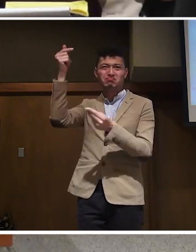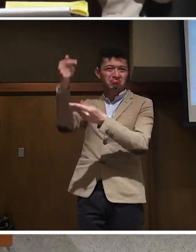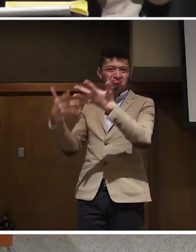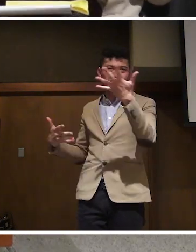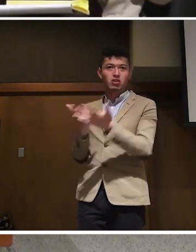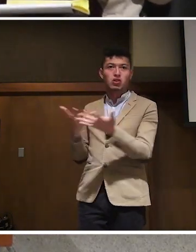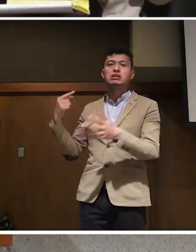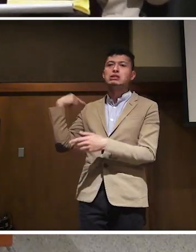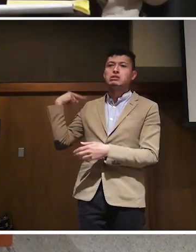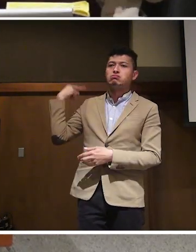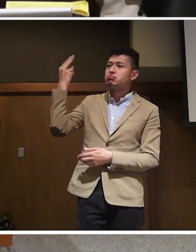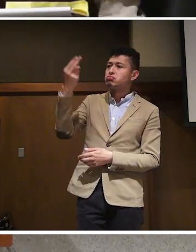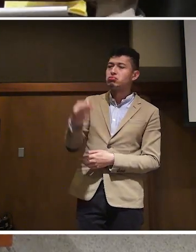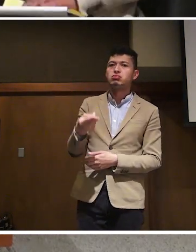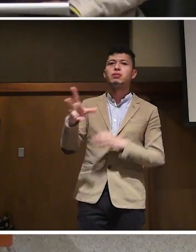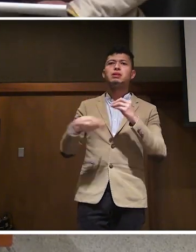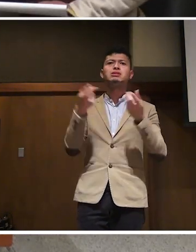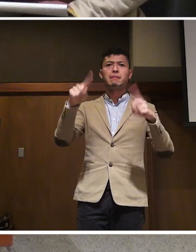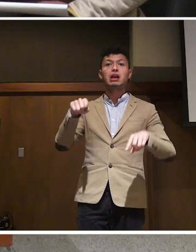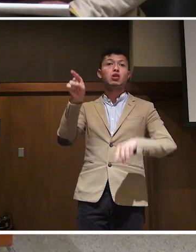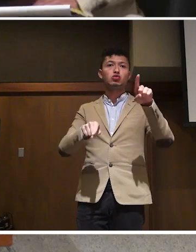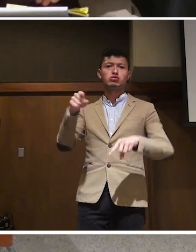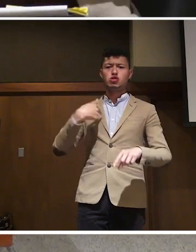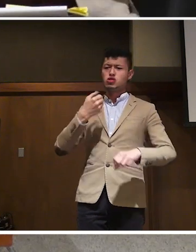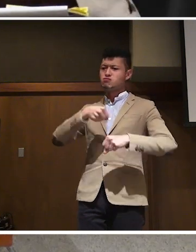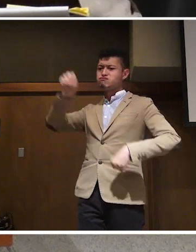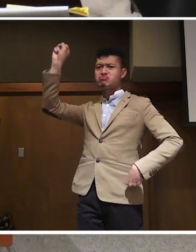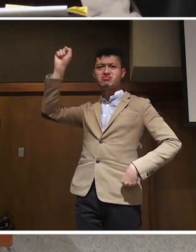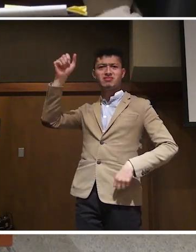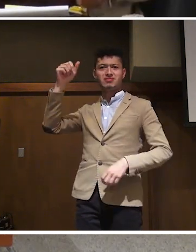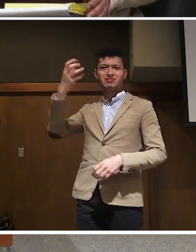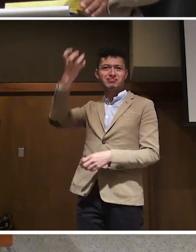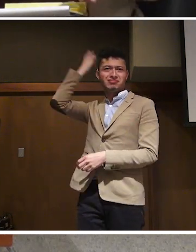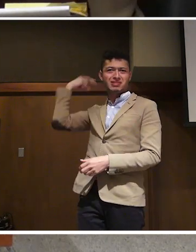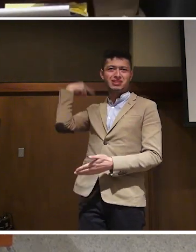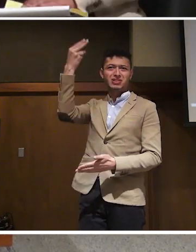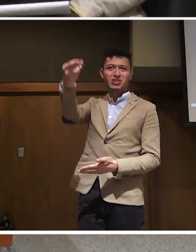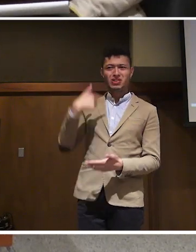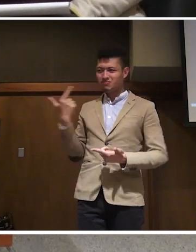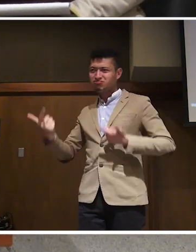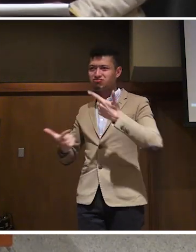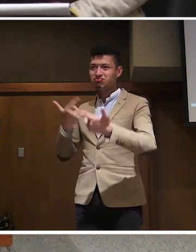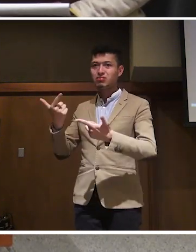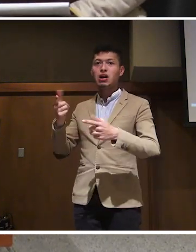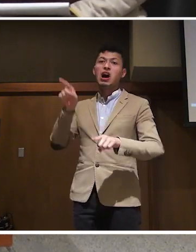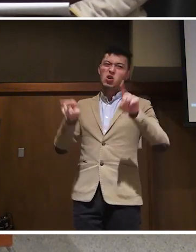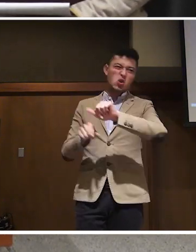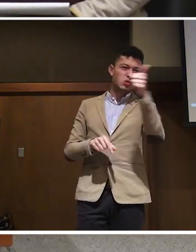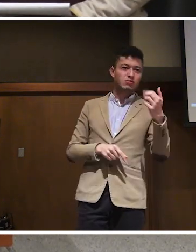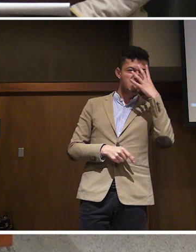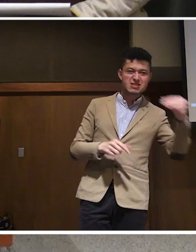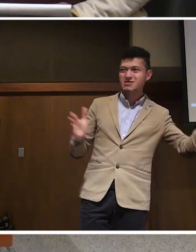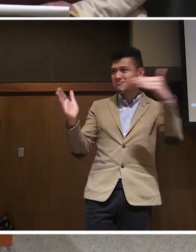pues no solamente los héroes, sino los villanos también. Todo eso forma parte de esa historia común,